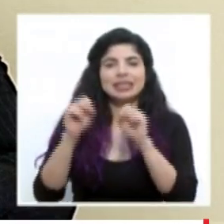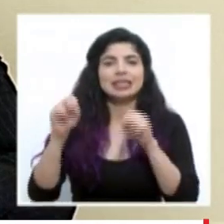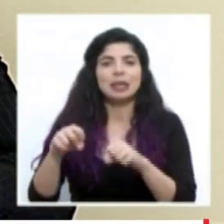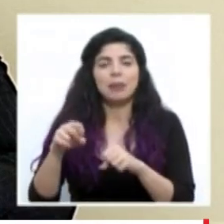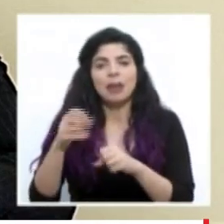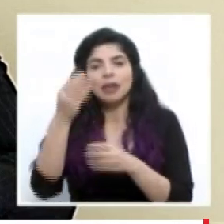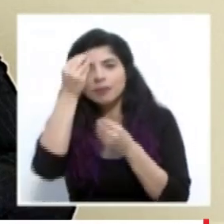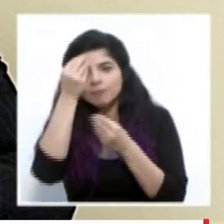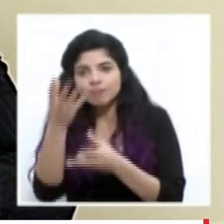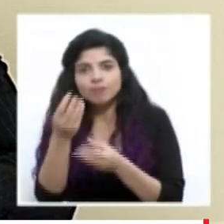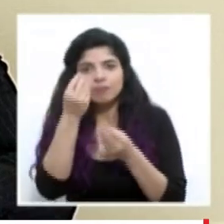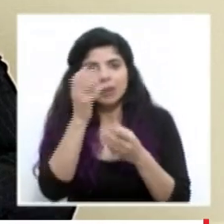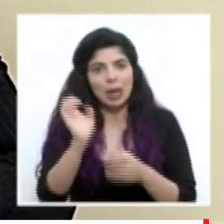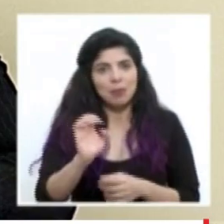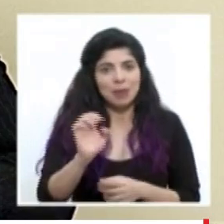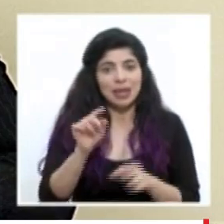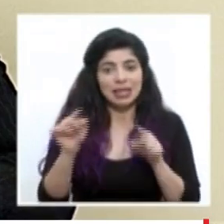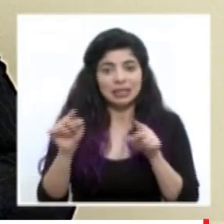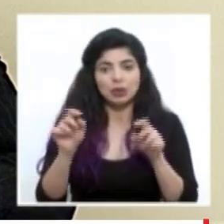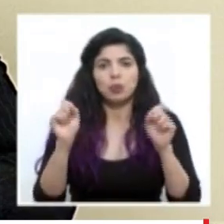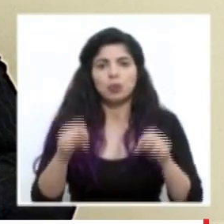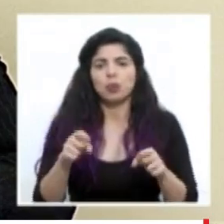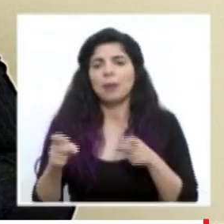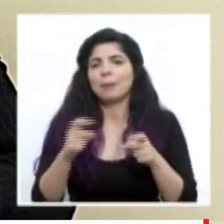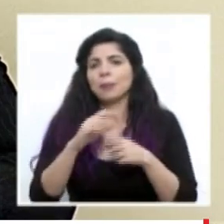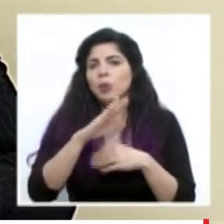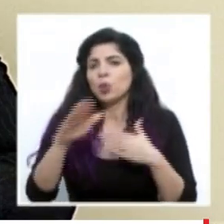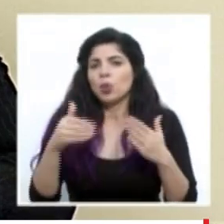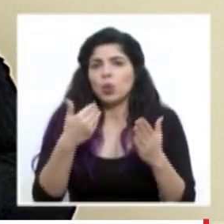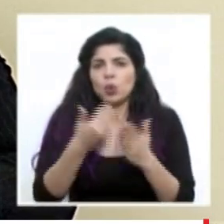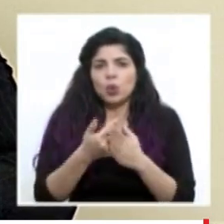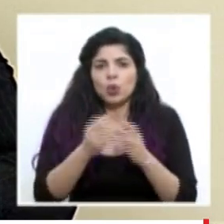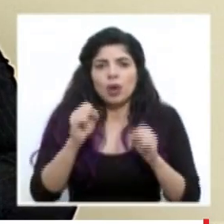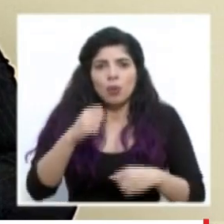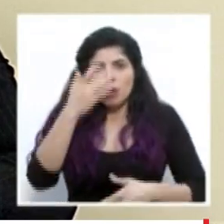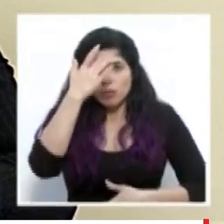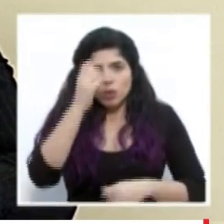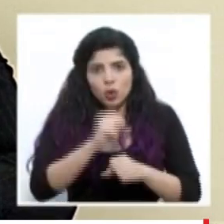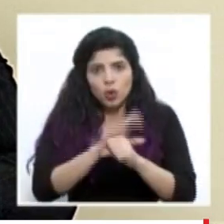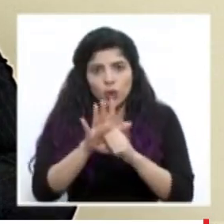llama?, notificaciones de emergencia, que se puedan manejar todos los casos que se puedan dar por